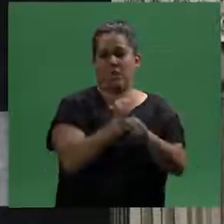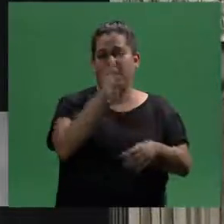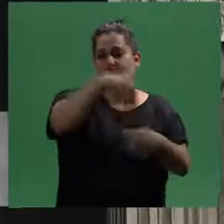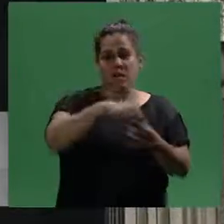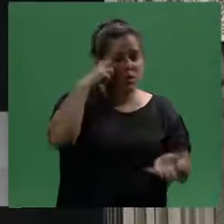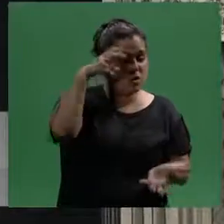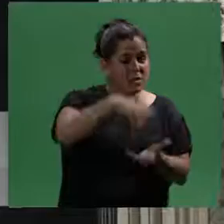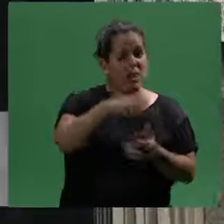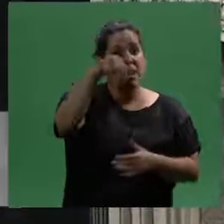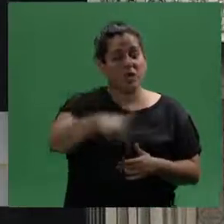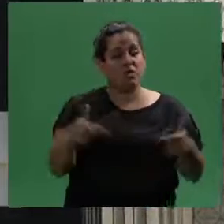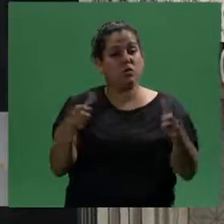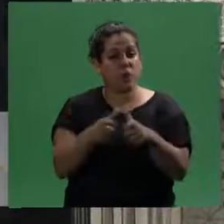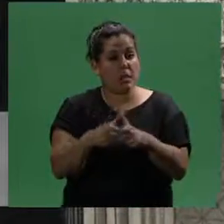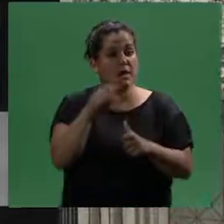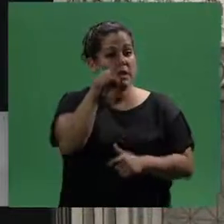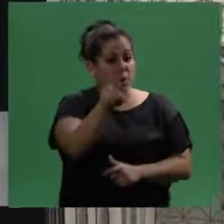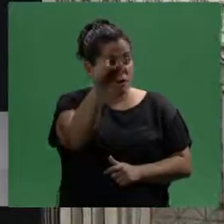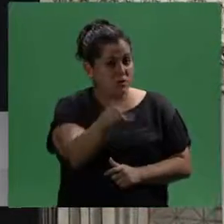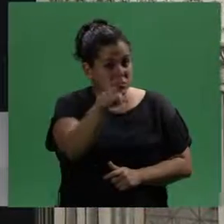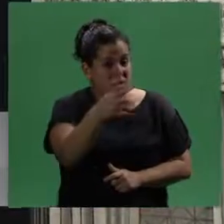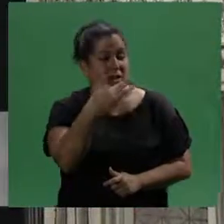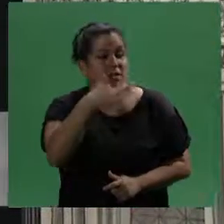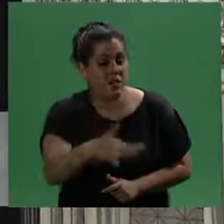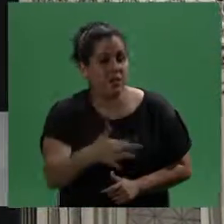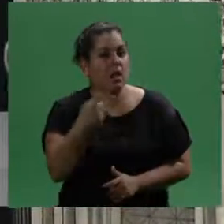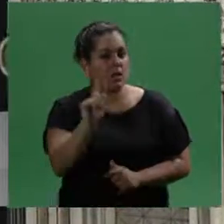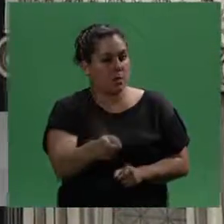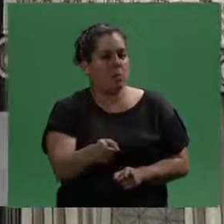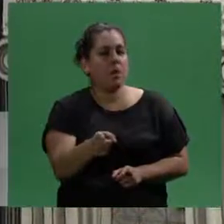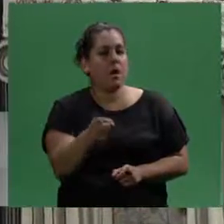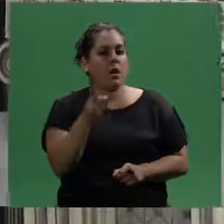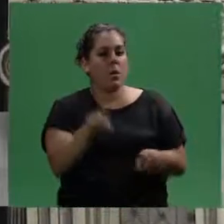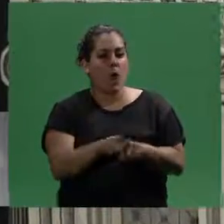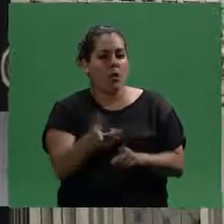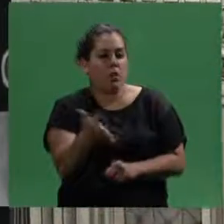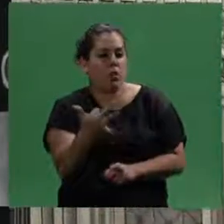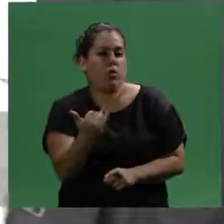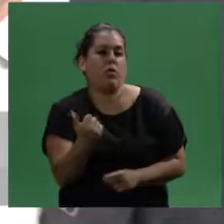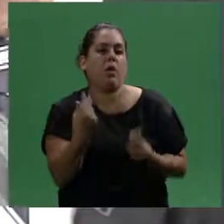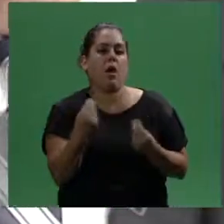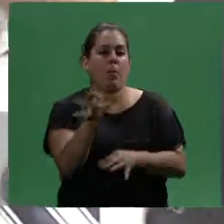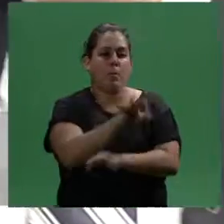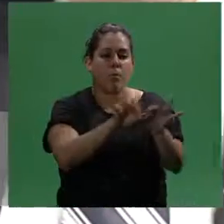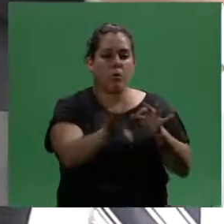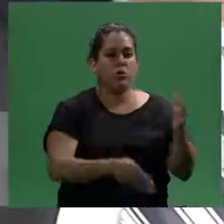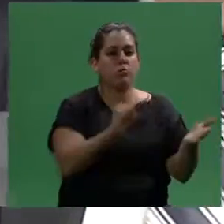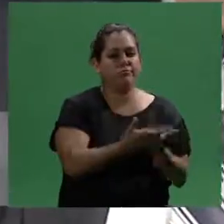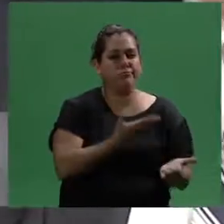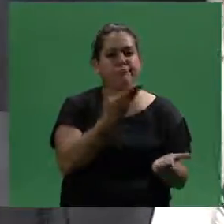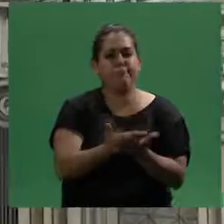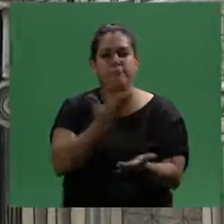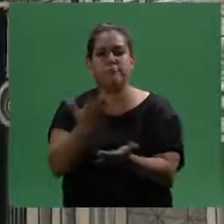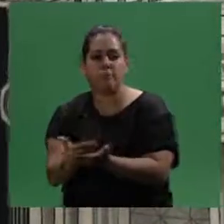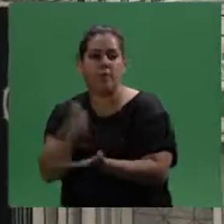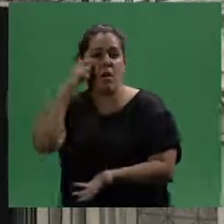de todas estas personas que trabajan en la Cámara. Este es un programa para que vos entiendas y veas día a día cuáles son todos